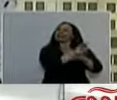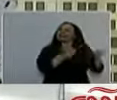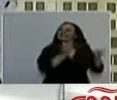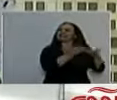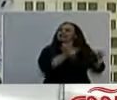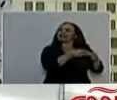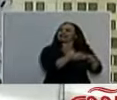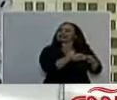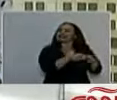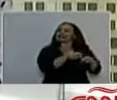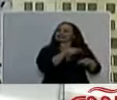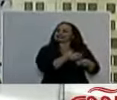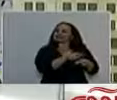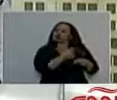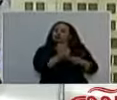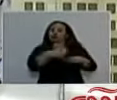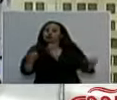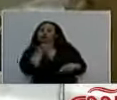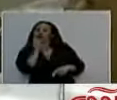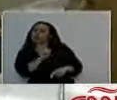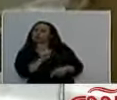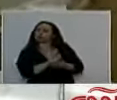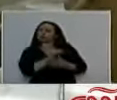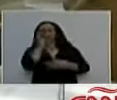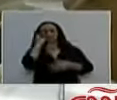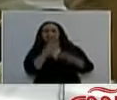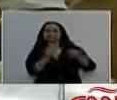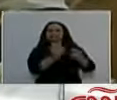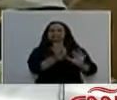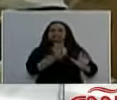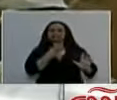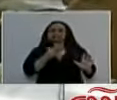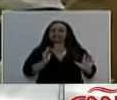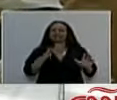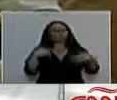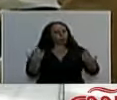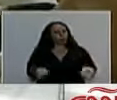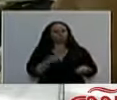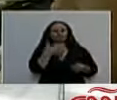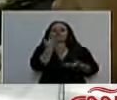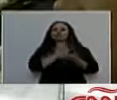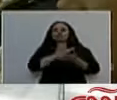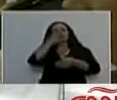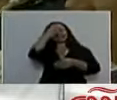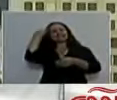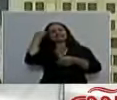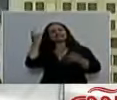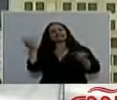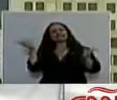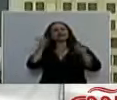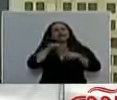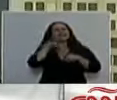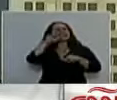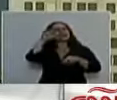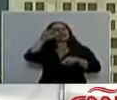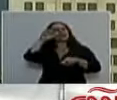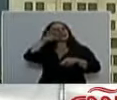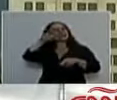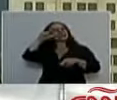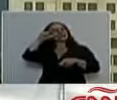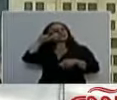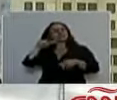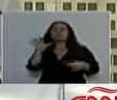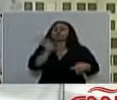método para lo que no les gusta, ¿no? Y creo que por eso hablaban de reaparece. O tal vez yo soy